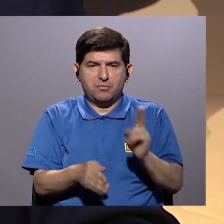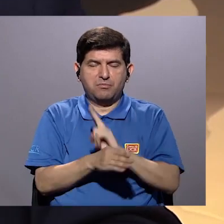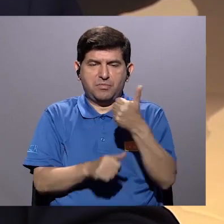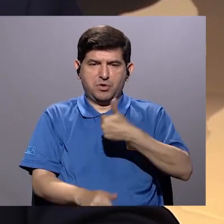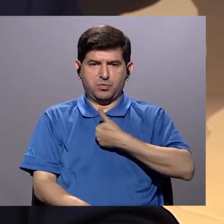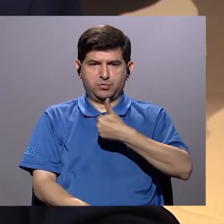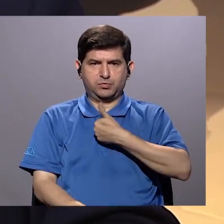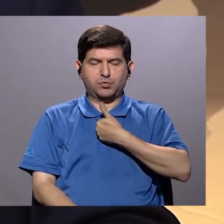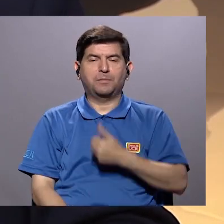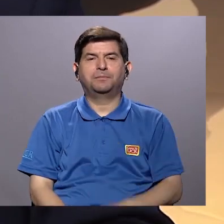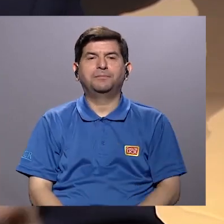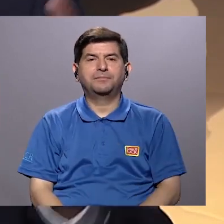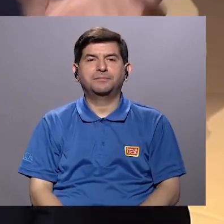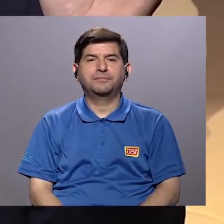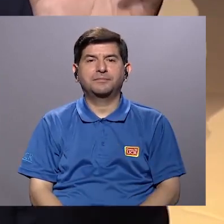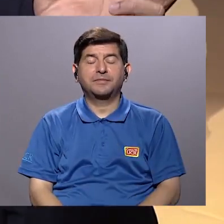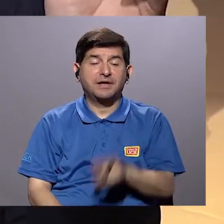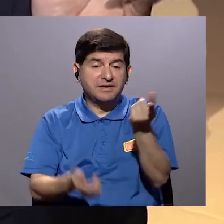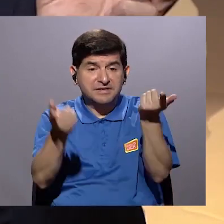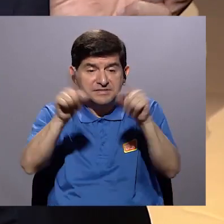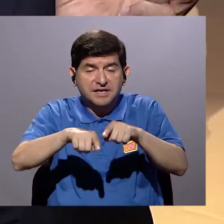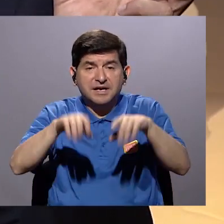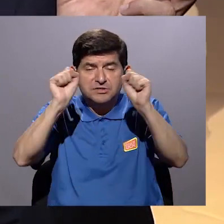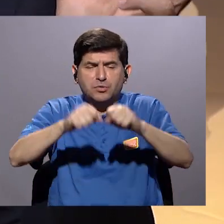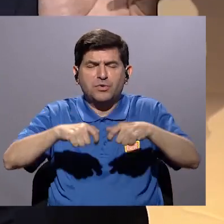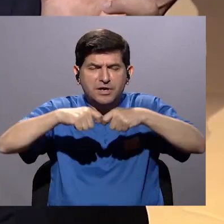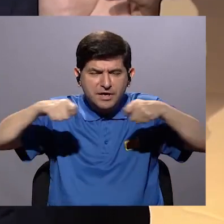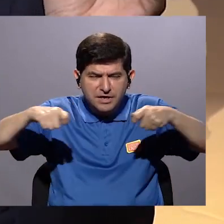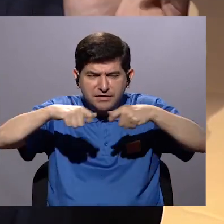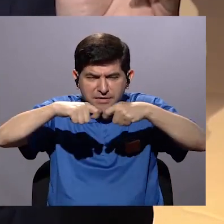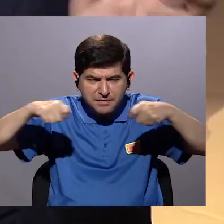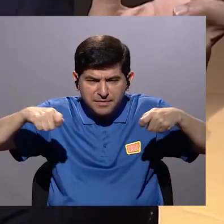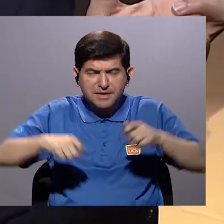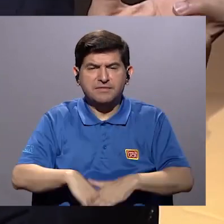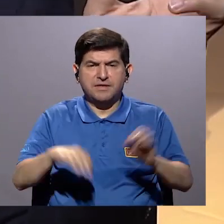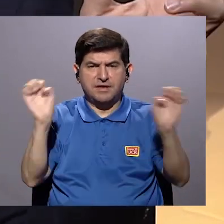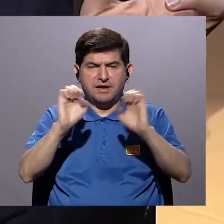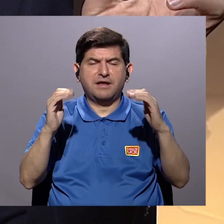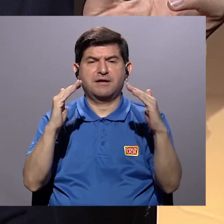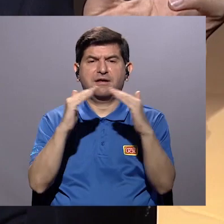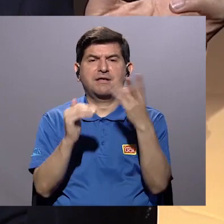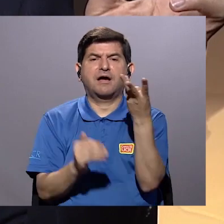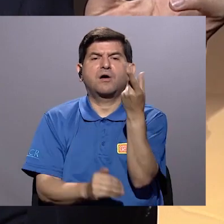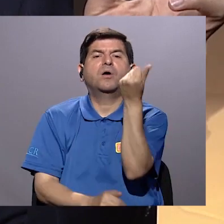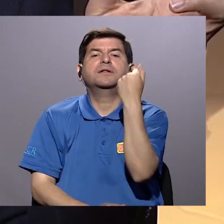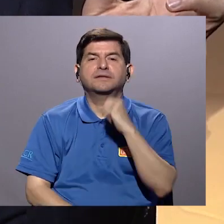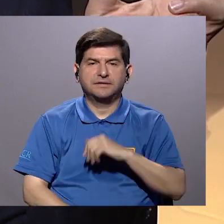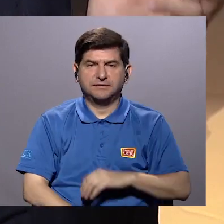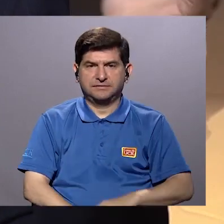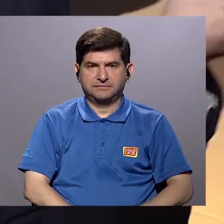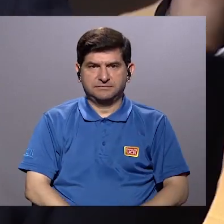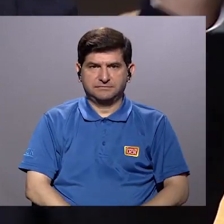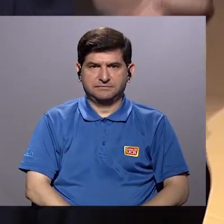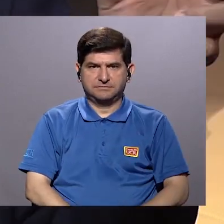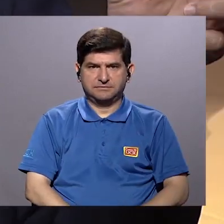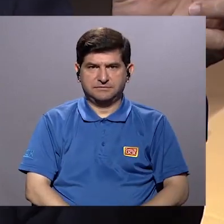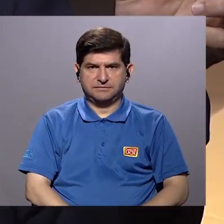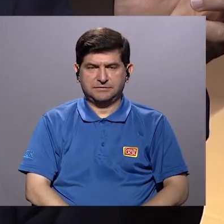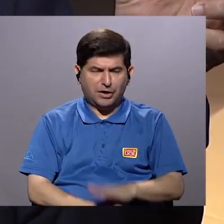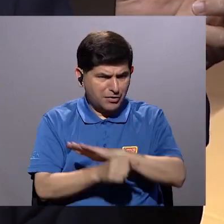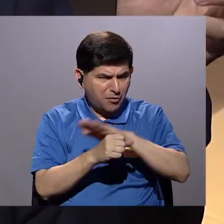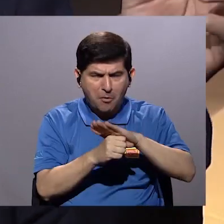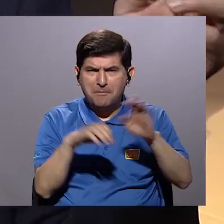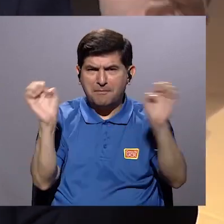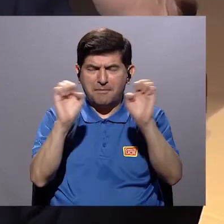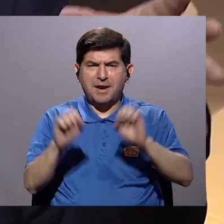uno le dice, priorizar autoconsumo, usted puede ir midiendo cuánta energía necesita su casa, si está generando suficiente energía solar